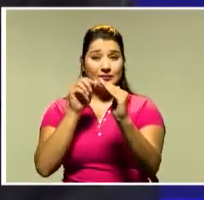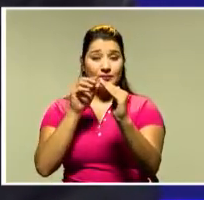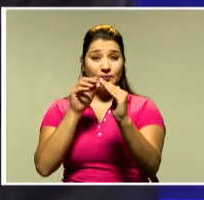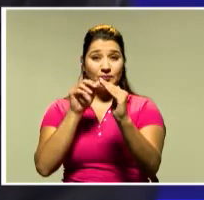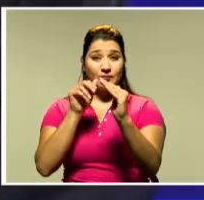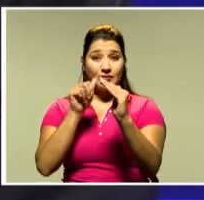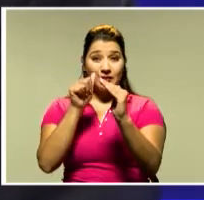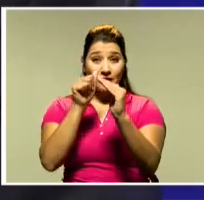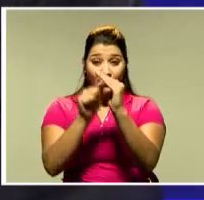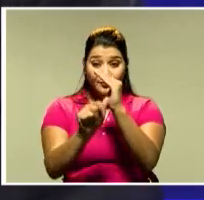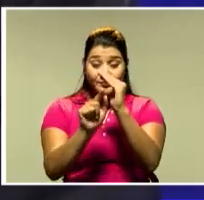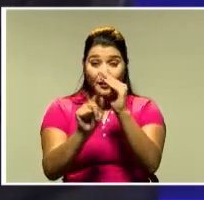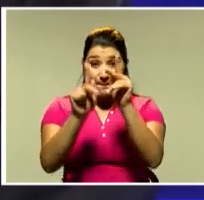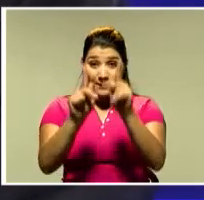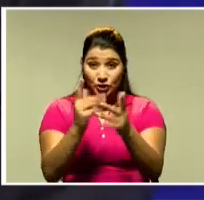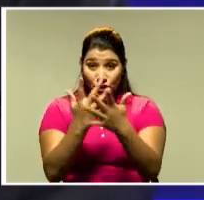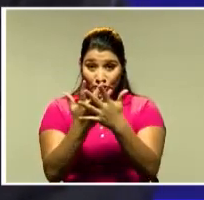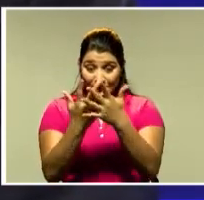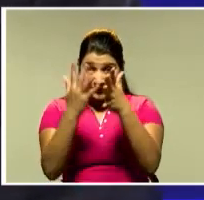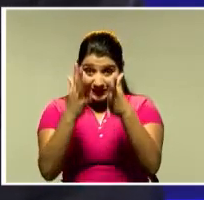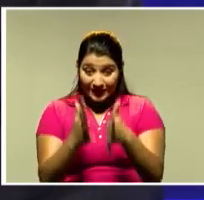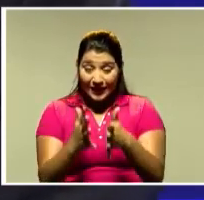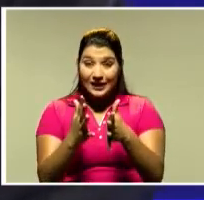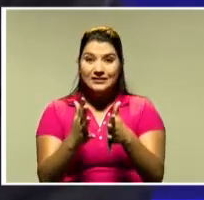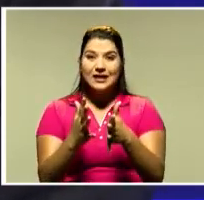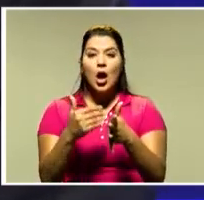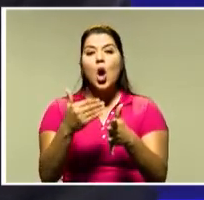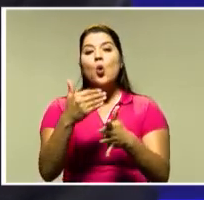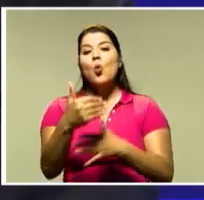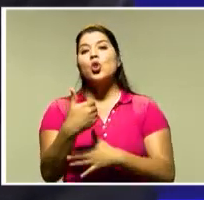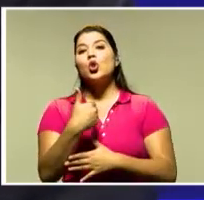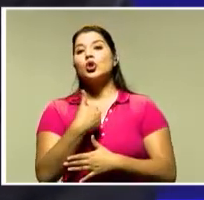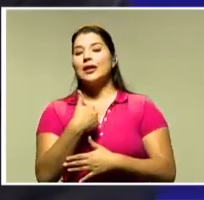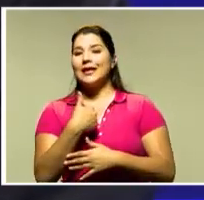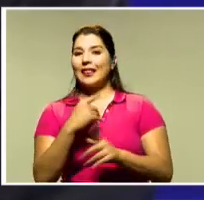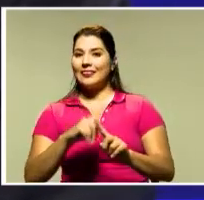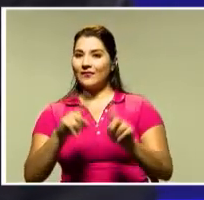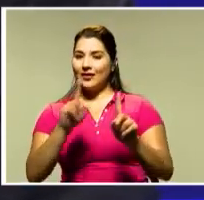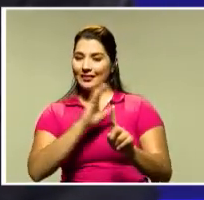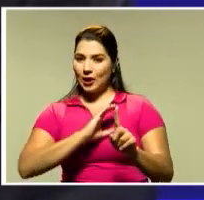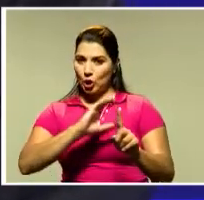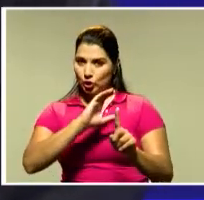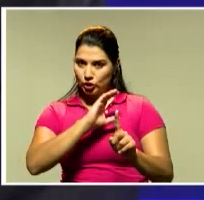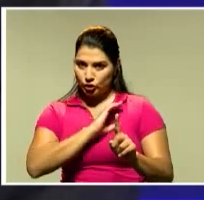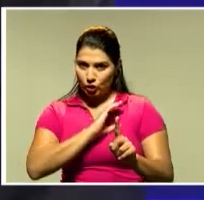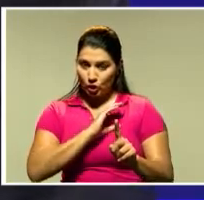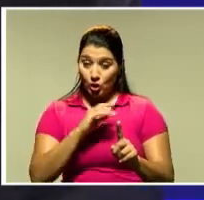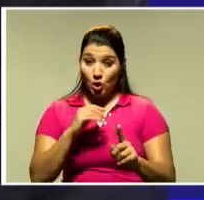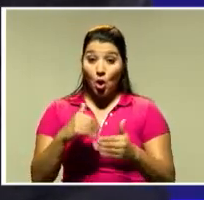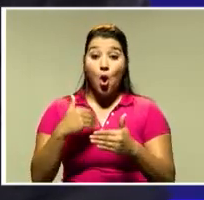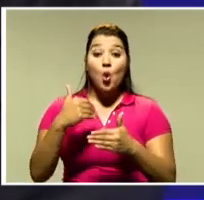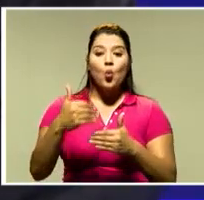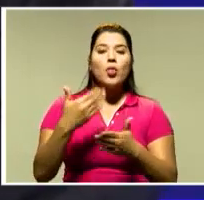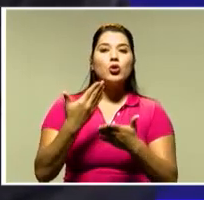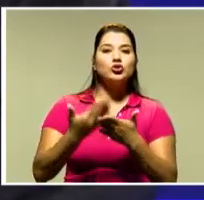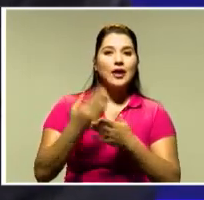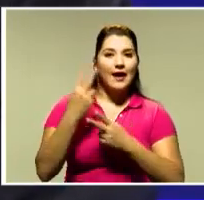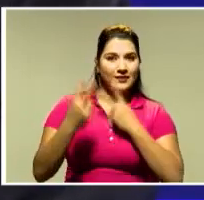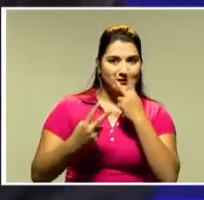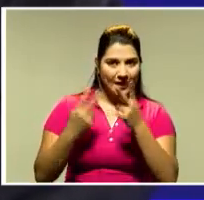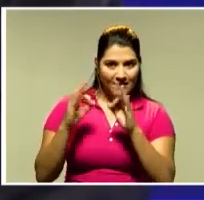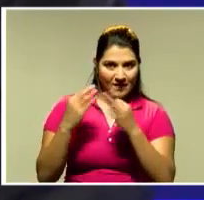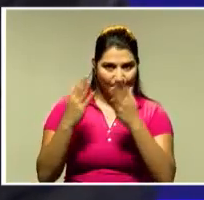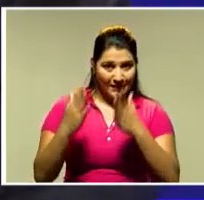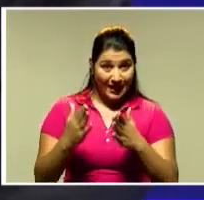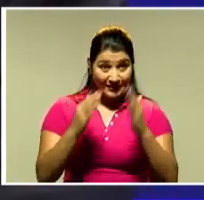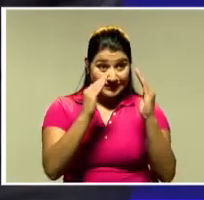los privados de libertad en un régimen de ciertas condiciones cuando llegaban a visitarlos sus familias, eso todo se